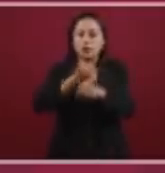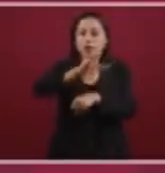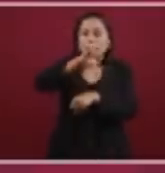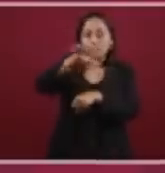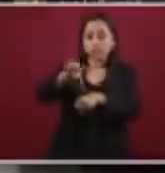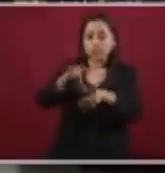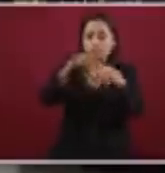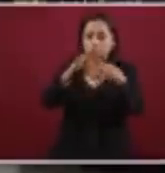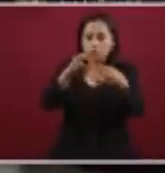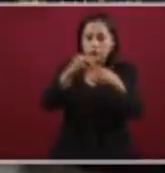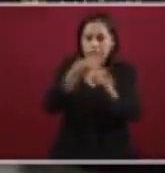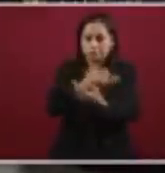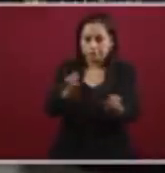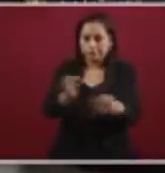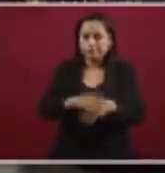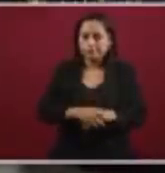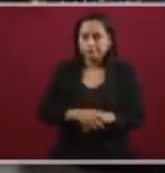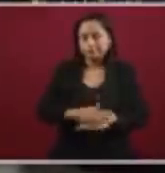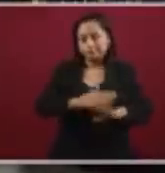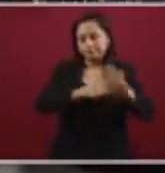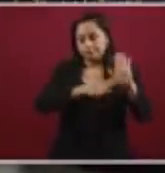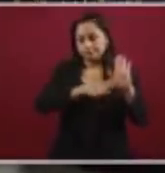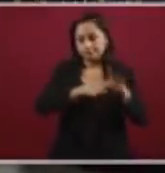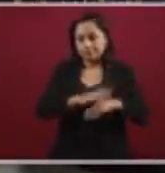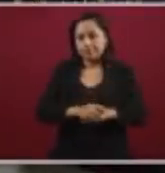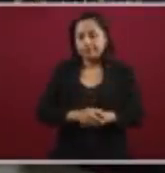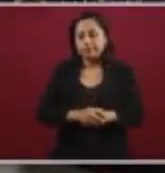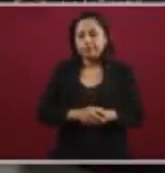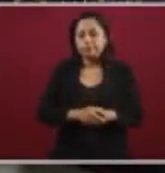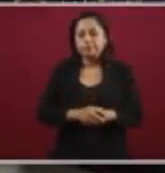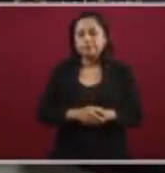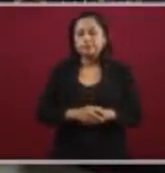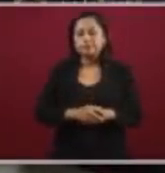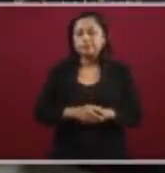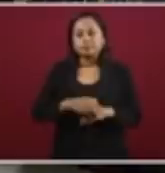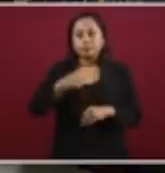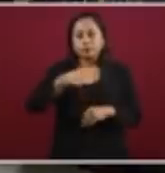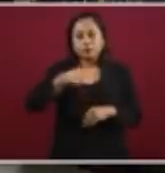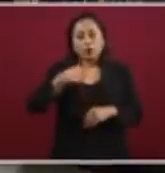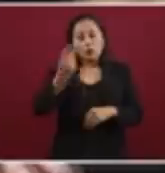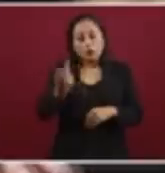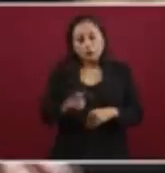todos ese es el compromiso mi primera pregunta presidente